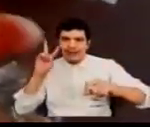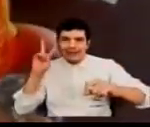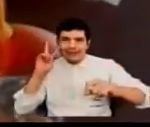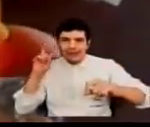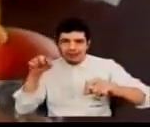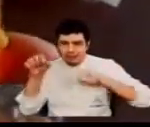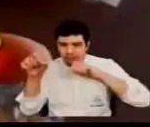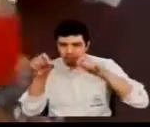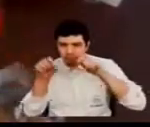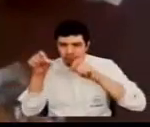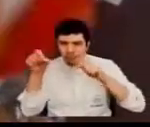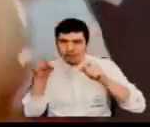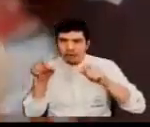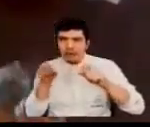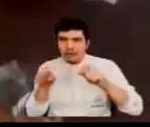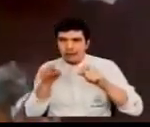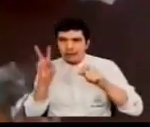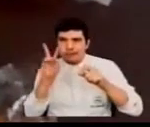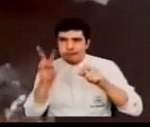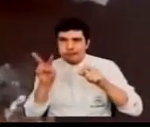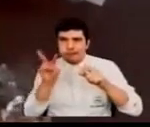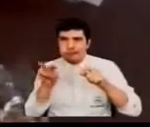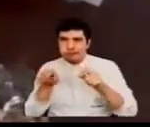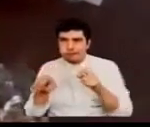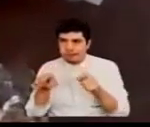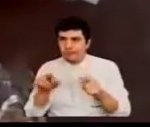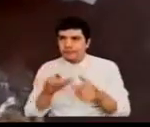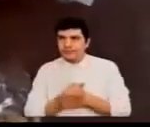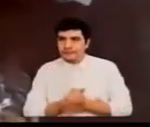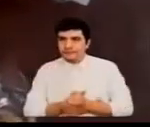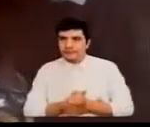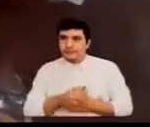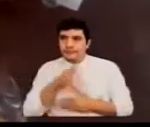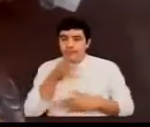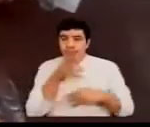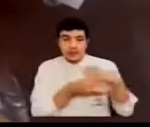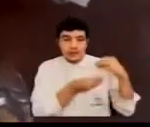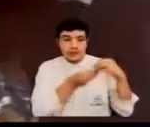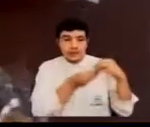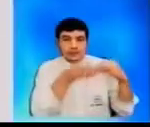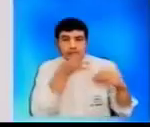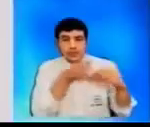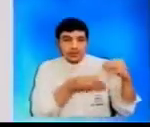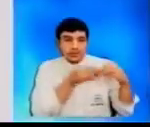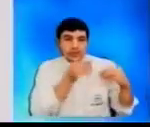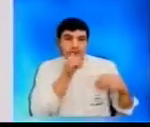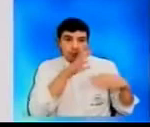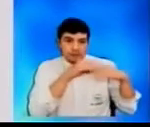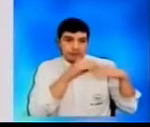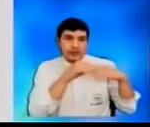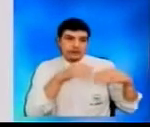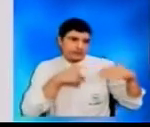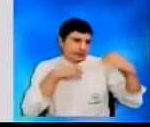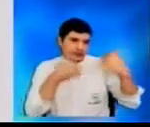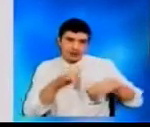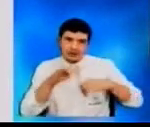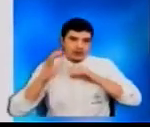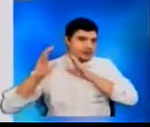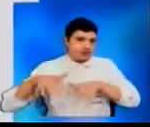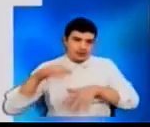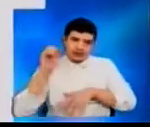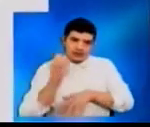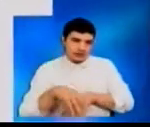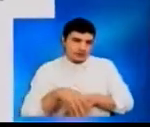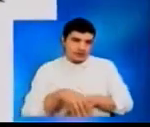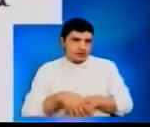el pan tiene, que está completamente lleno de moho, eso está para desechar. Incluso la representante a la Cámara